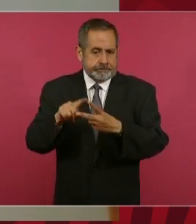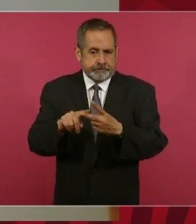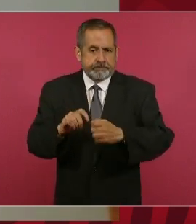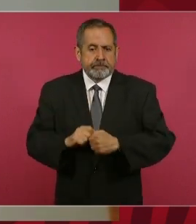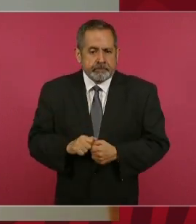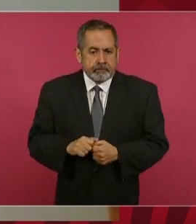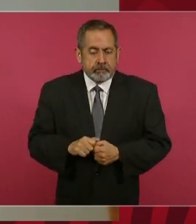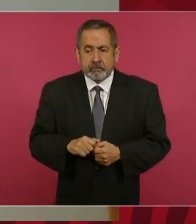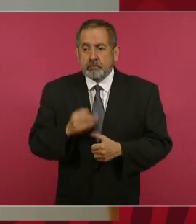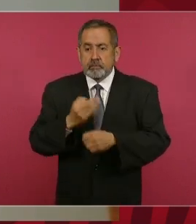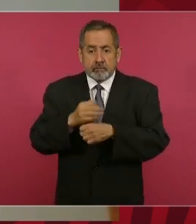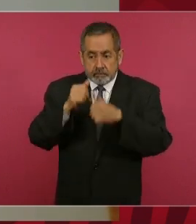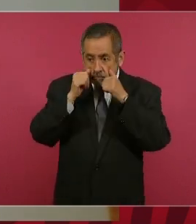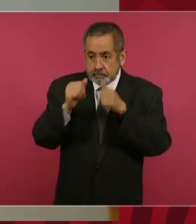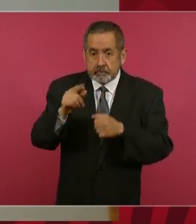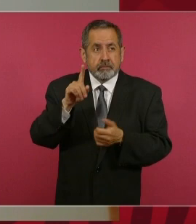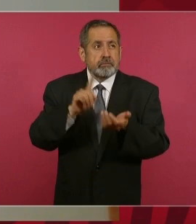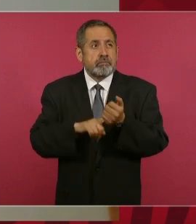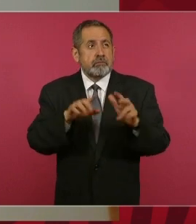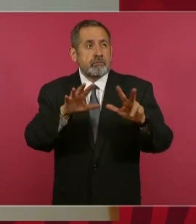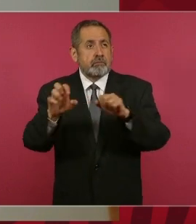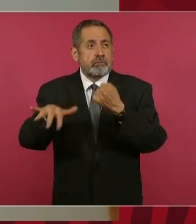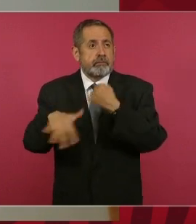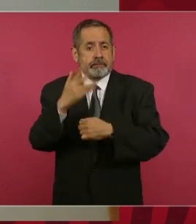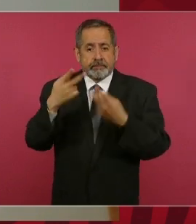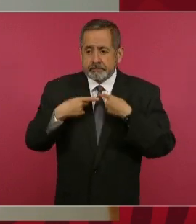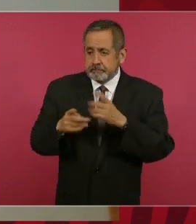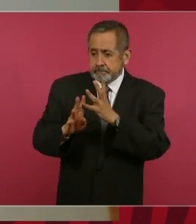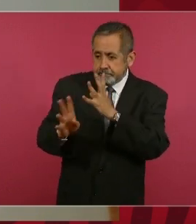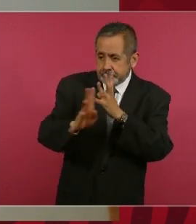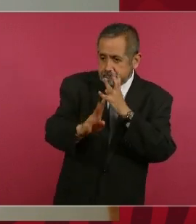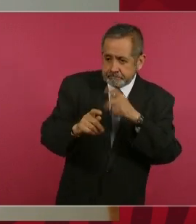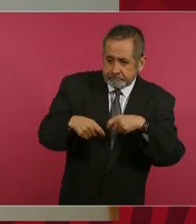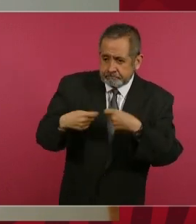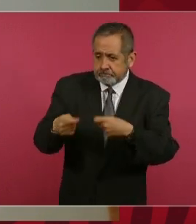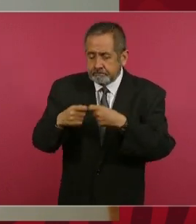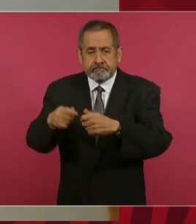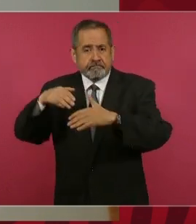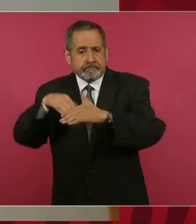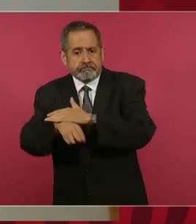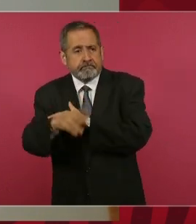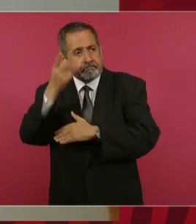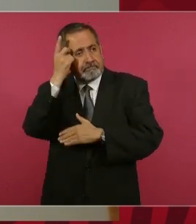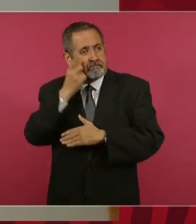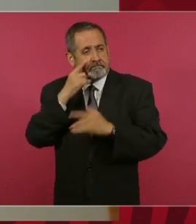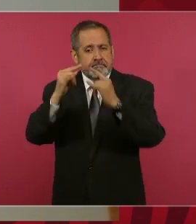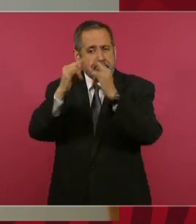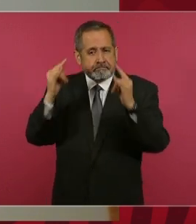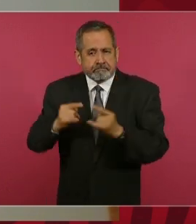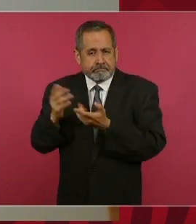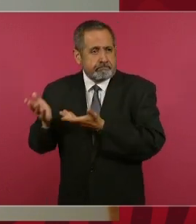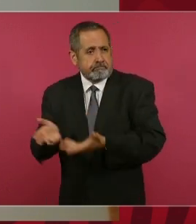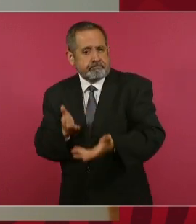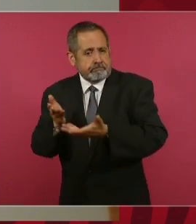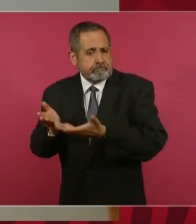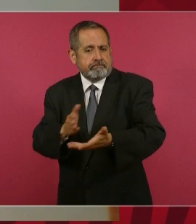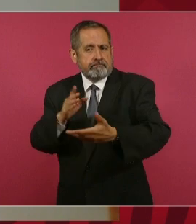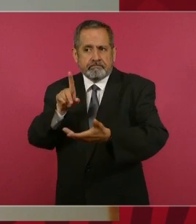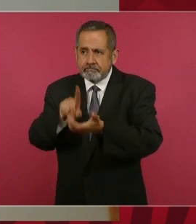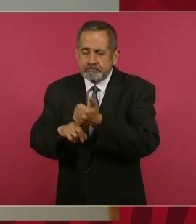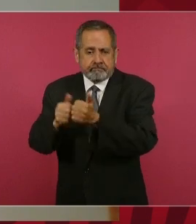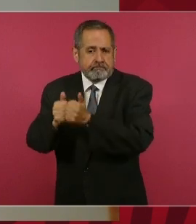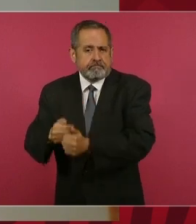a 1,815 personas en 13 refugios. Asimismo, señor presidente, se han